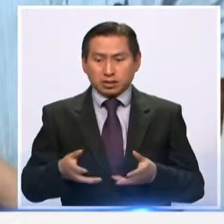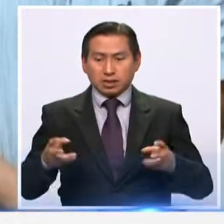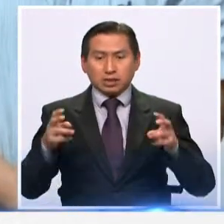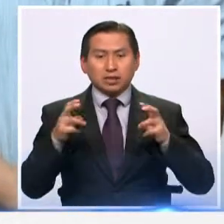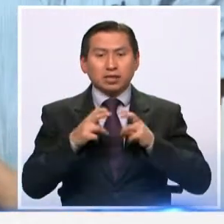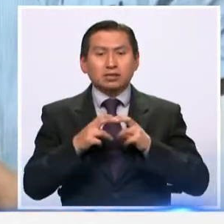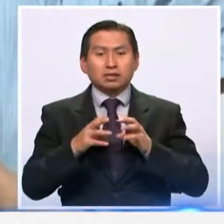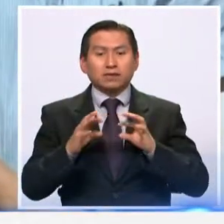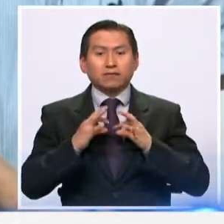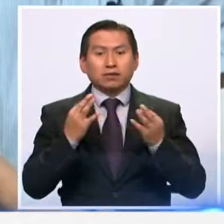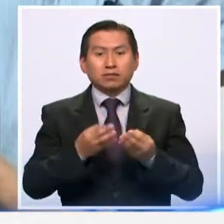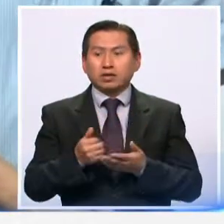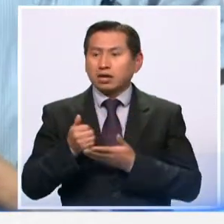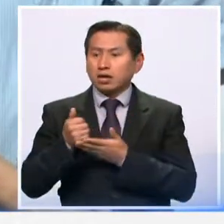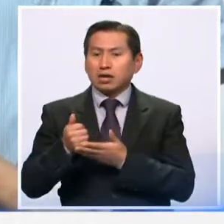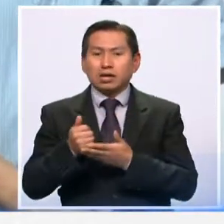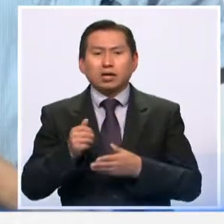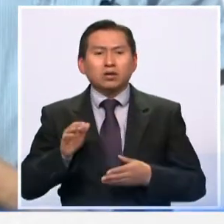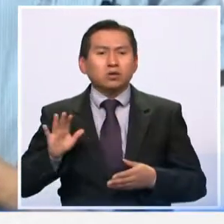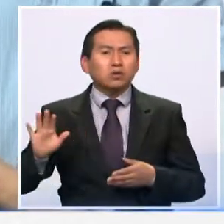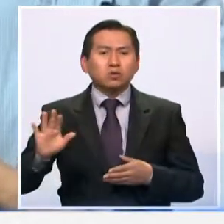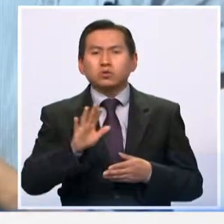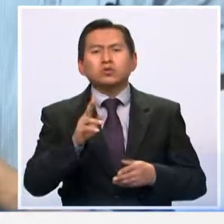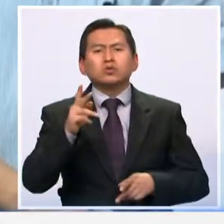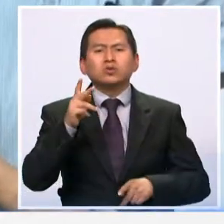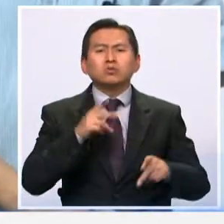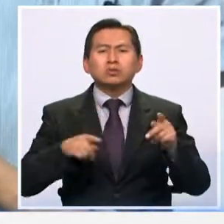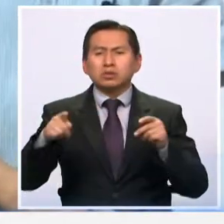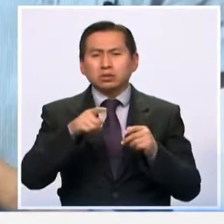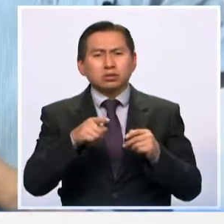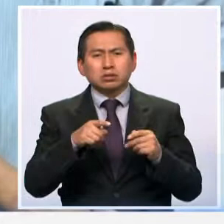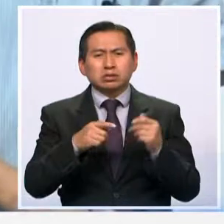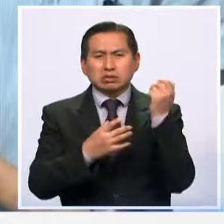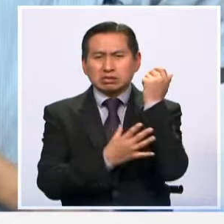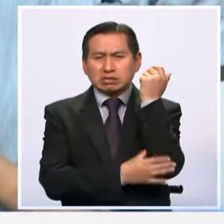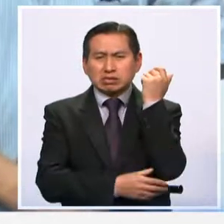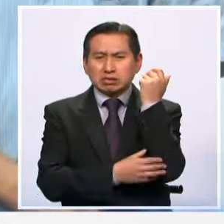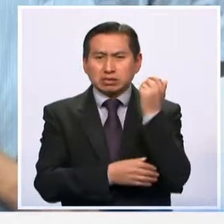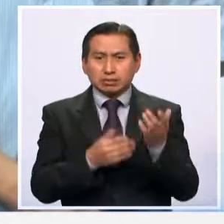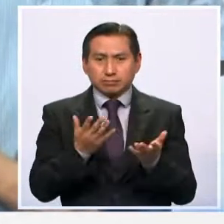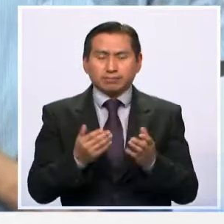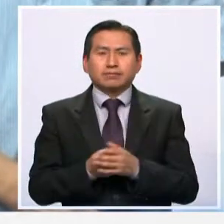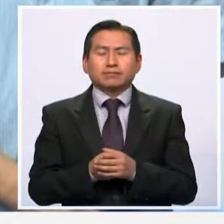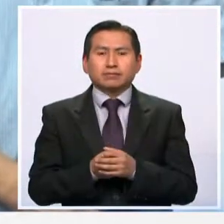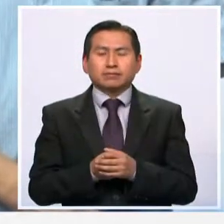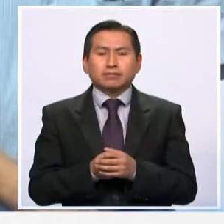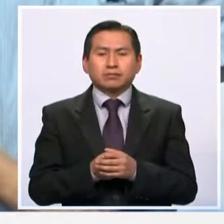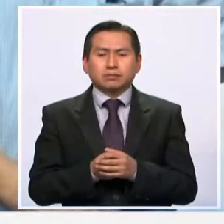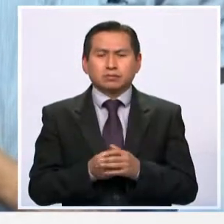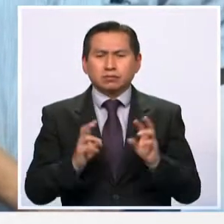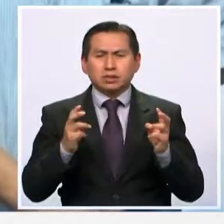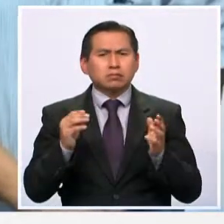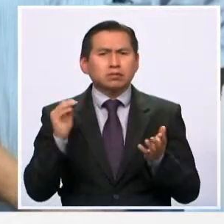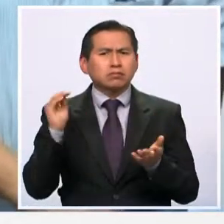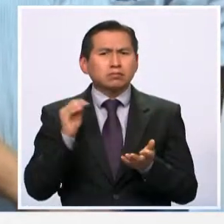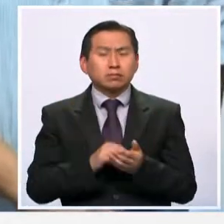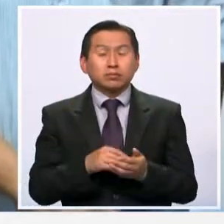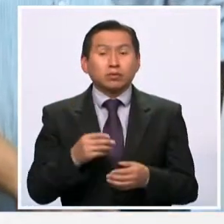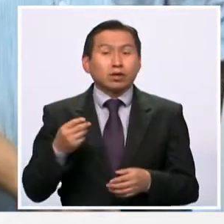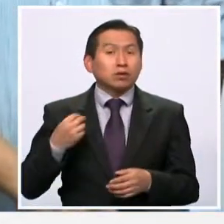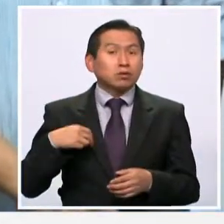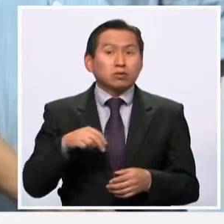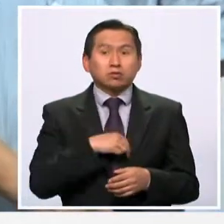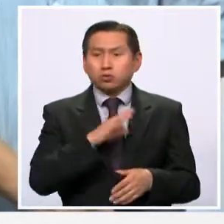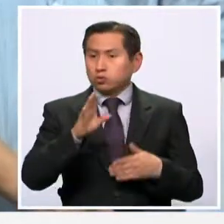poder apoyar a la gente con bajos recursos económicos. La consigna es: vamos a hacerlo